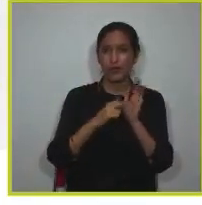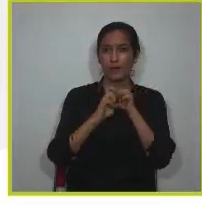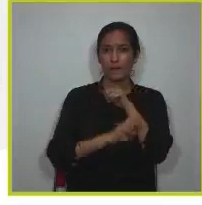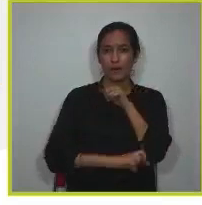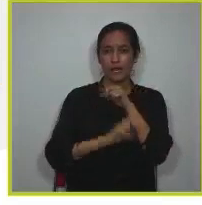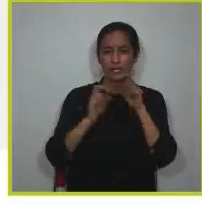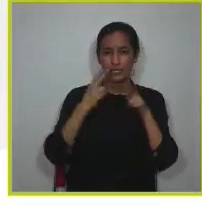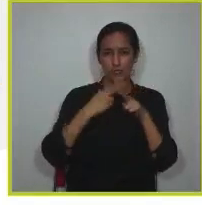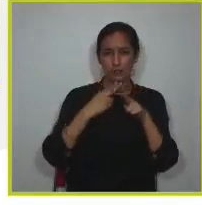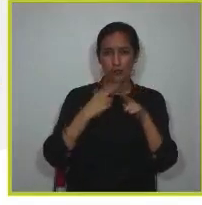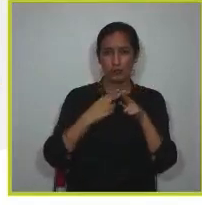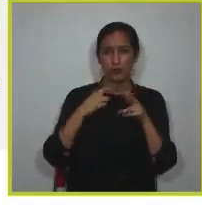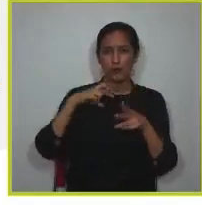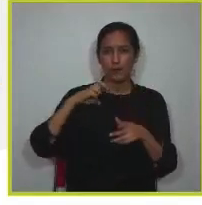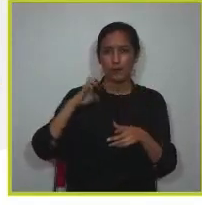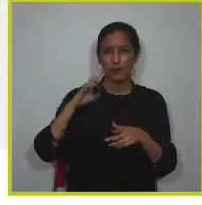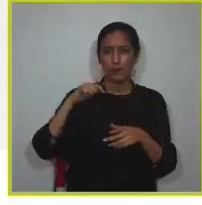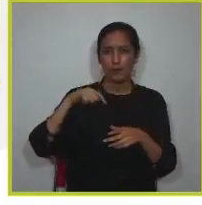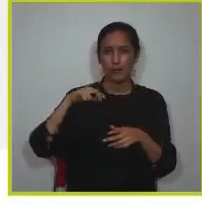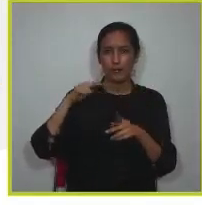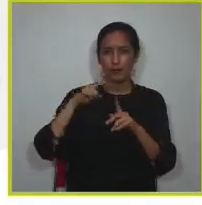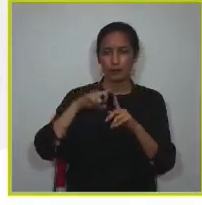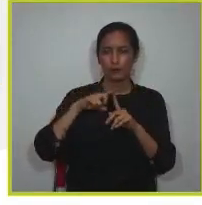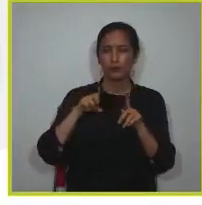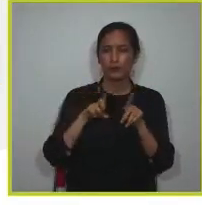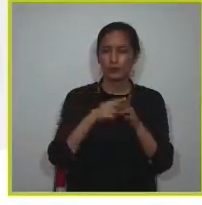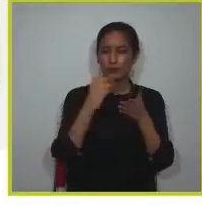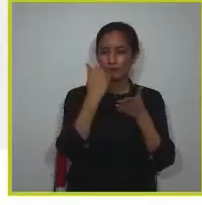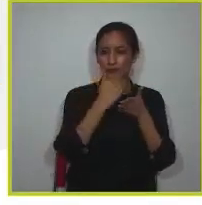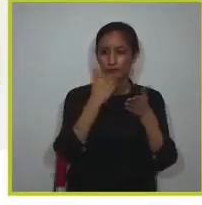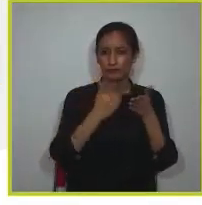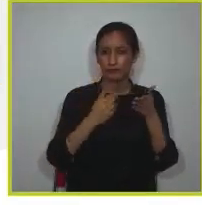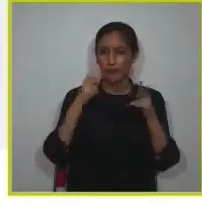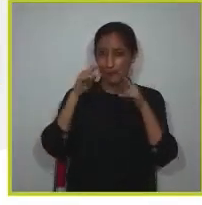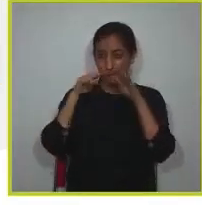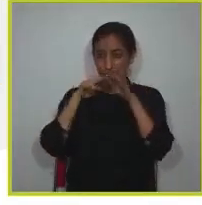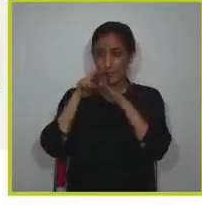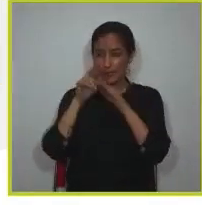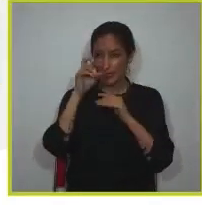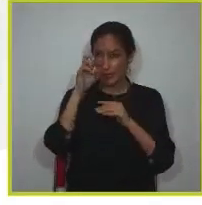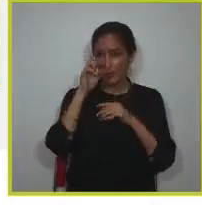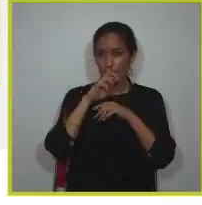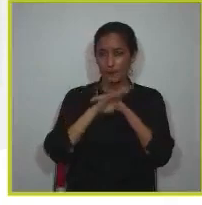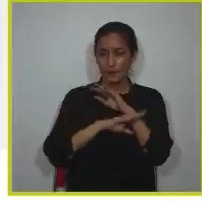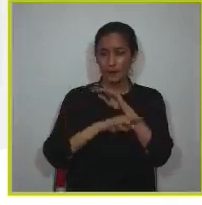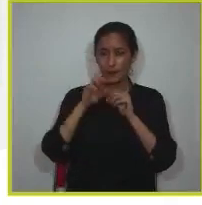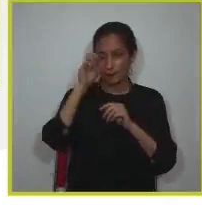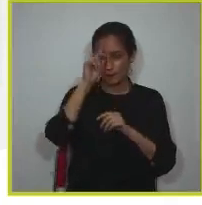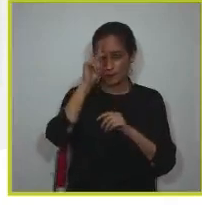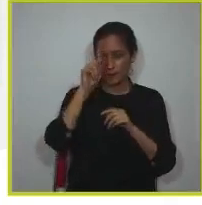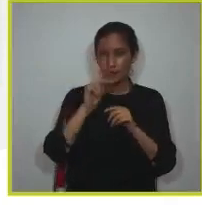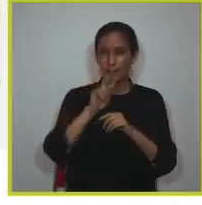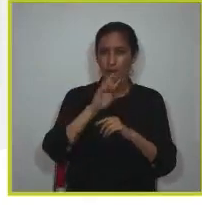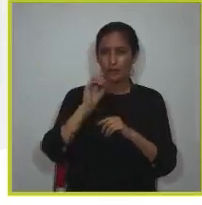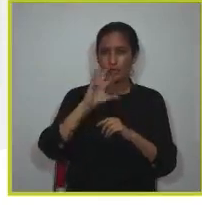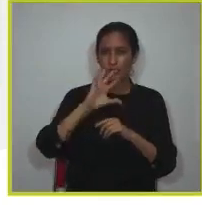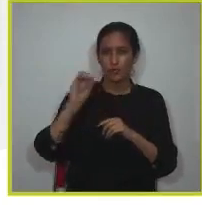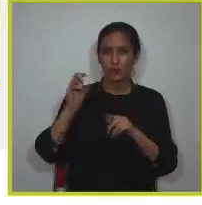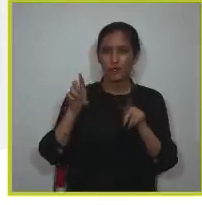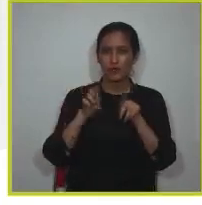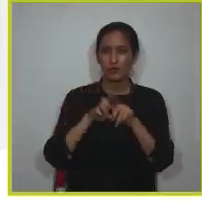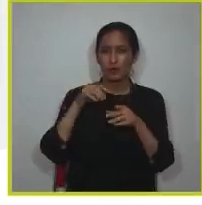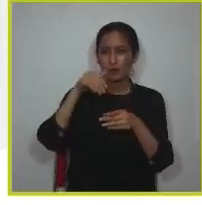del penut el mismo que guarda consonancia con la visión al Perú 2050 guarda también